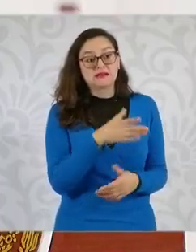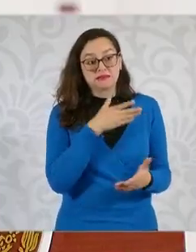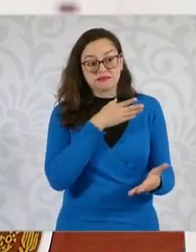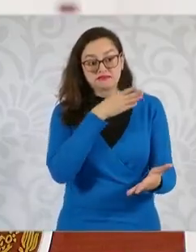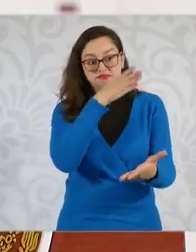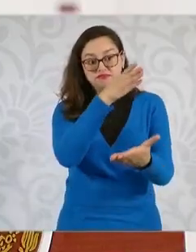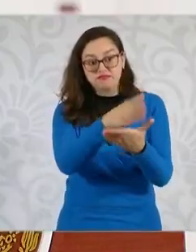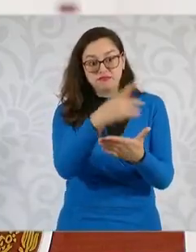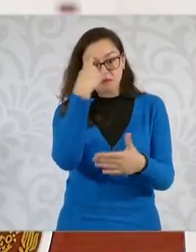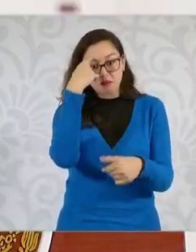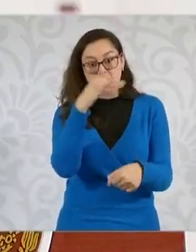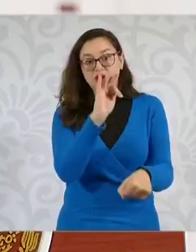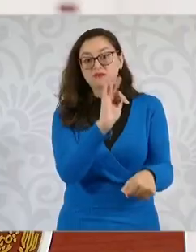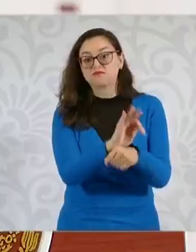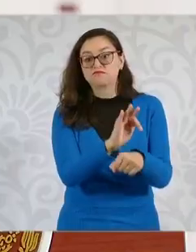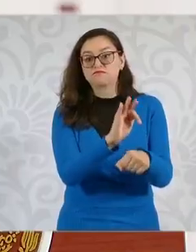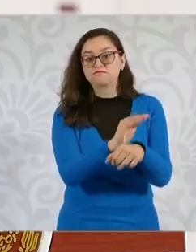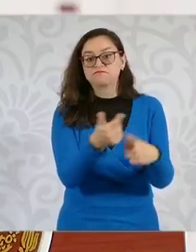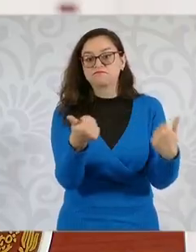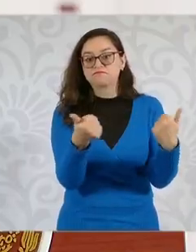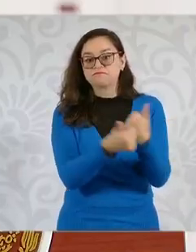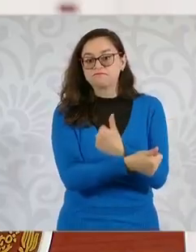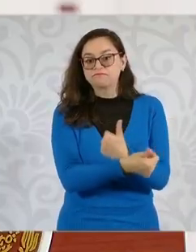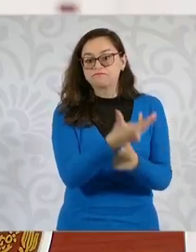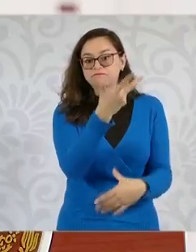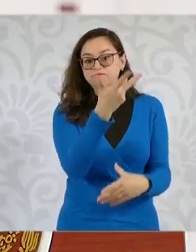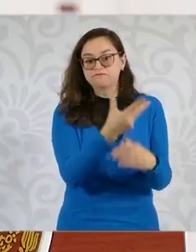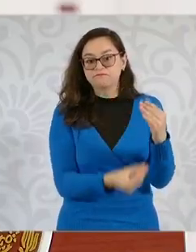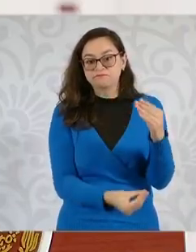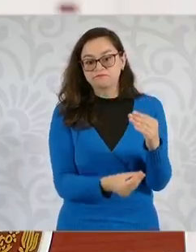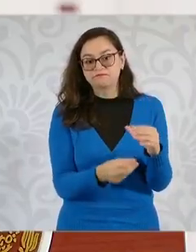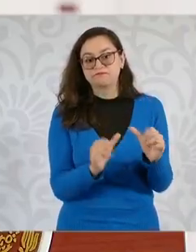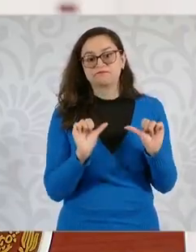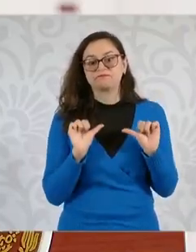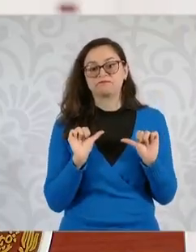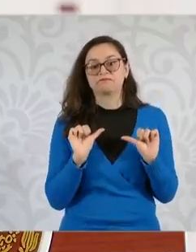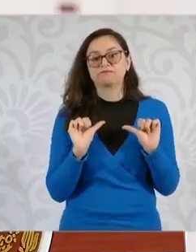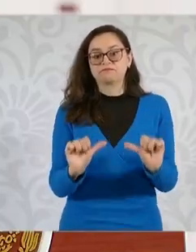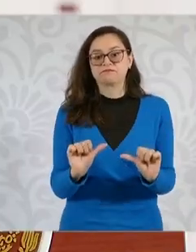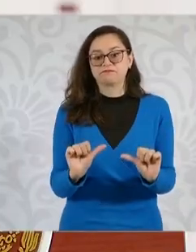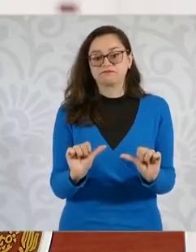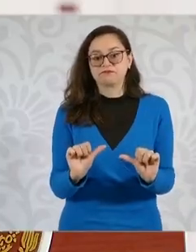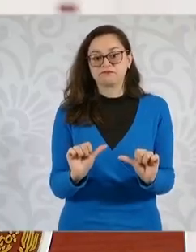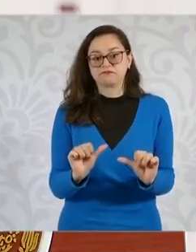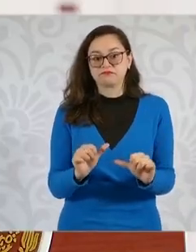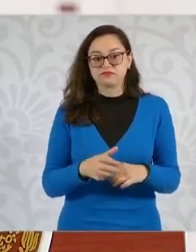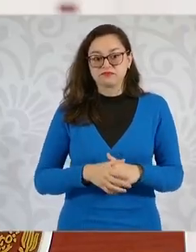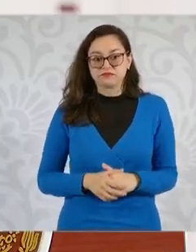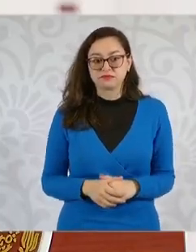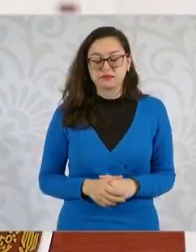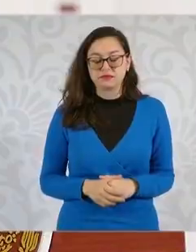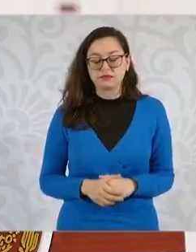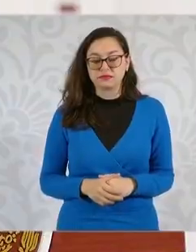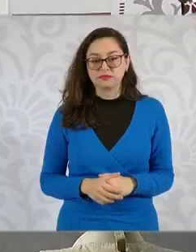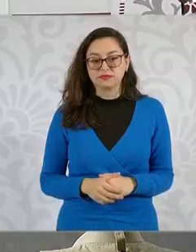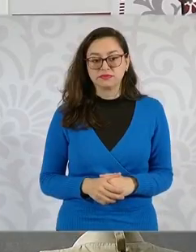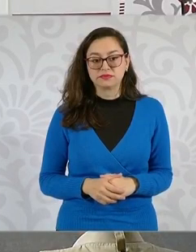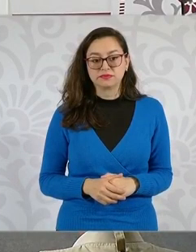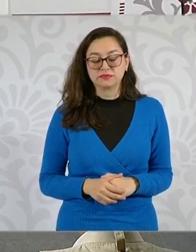los hechos para después encubrirlo y sacarlo de Tijuana de manera urgente y subeptricia.